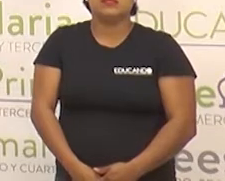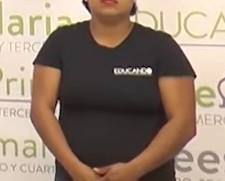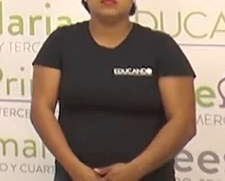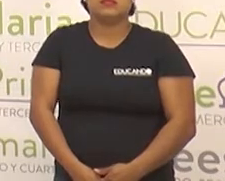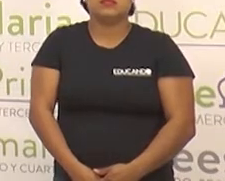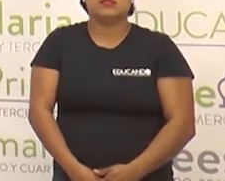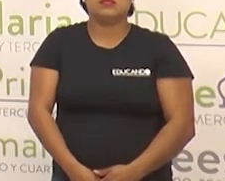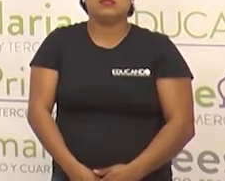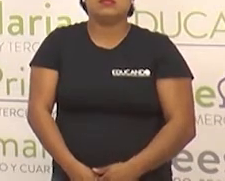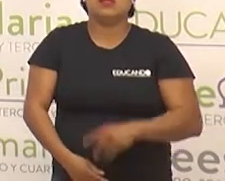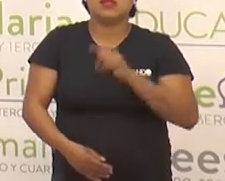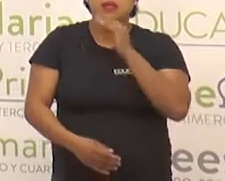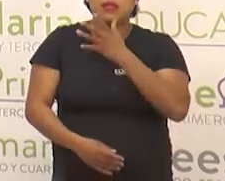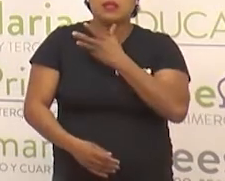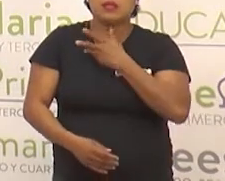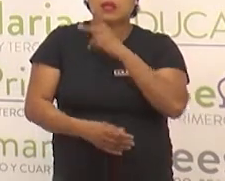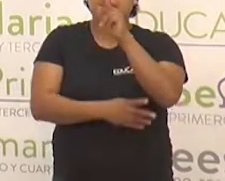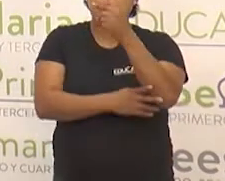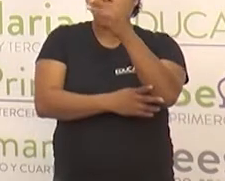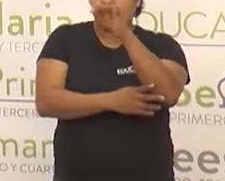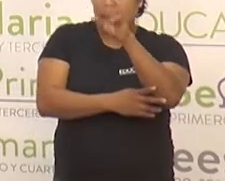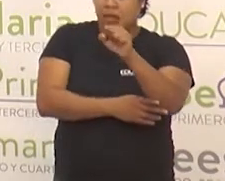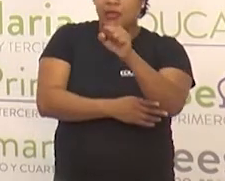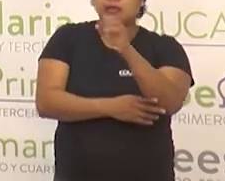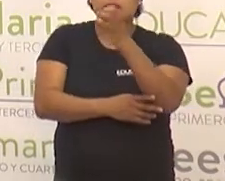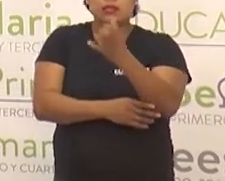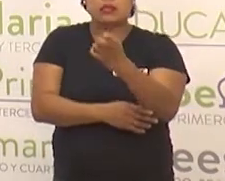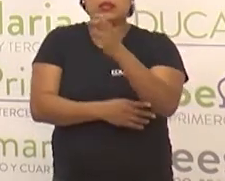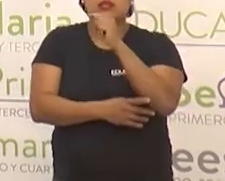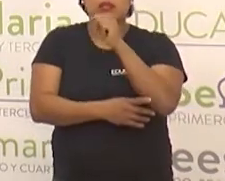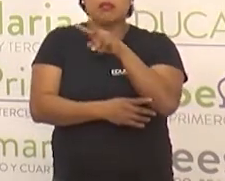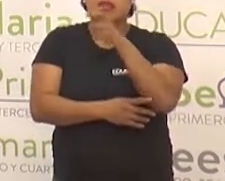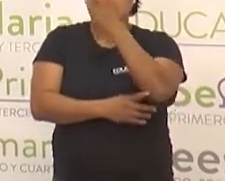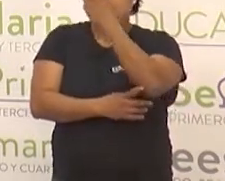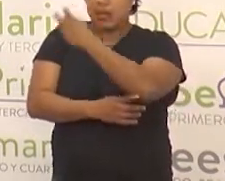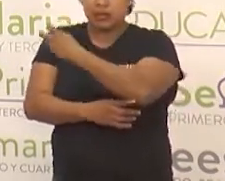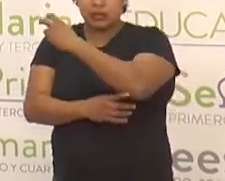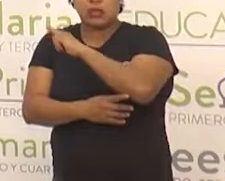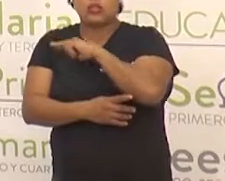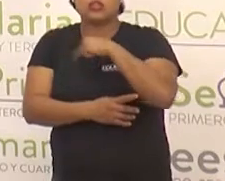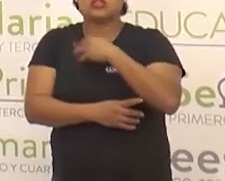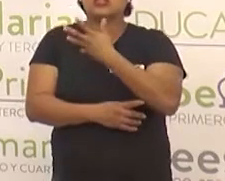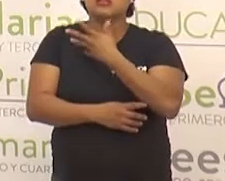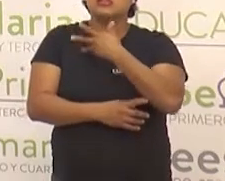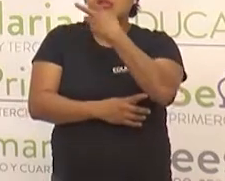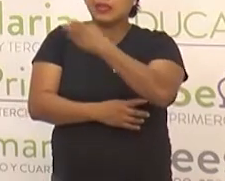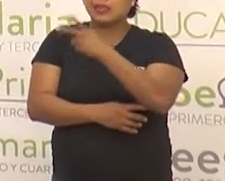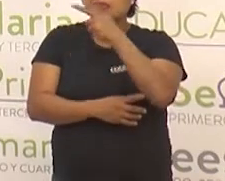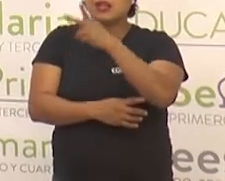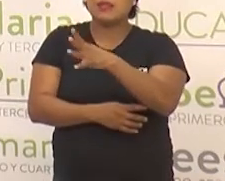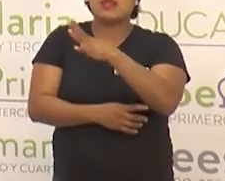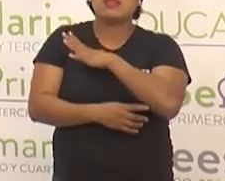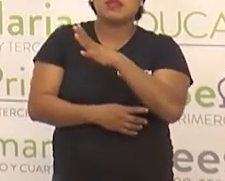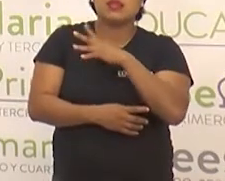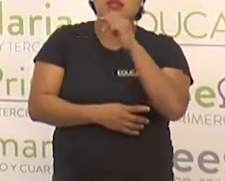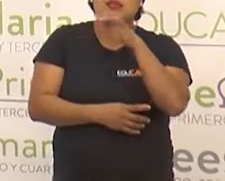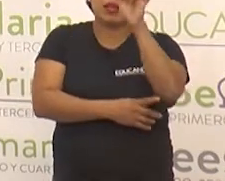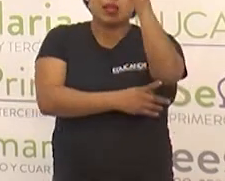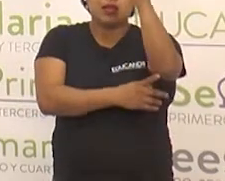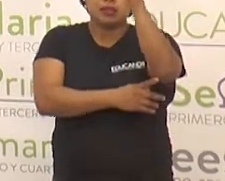páginas, exactamente. Y en esta tenemos que esta palabra lleva